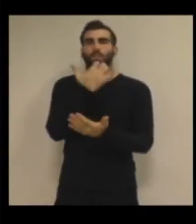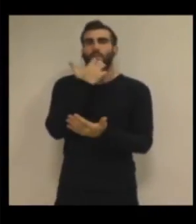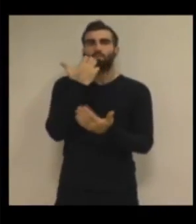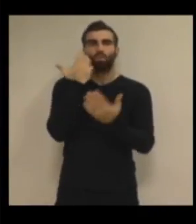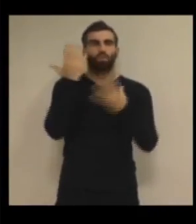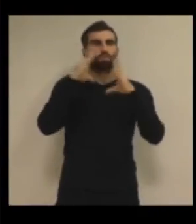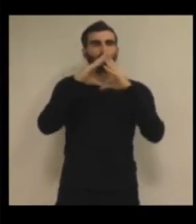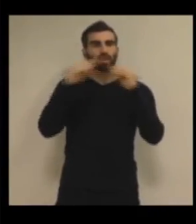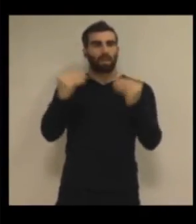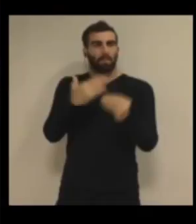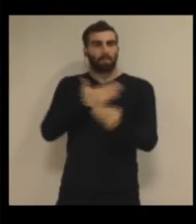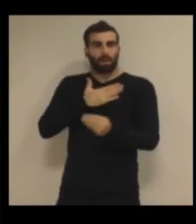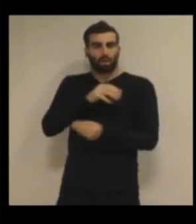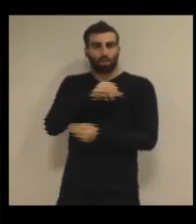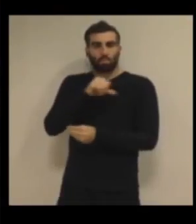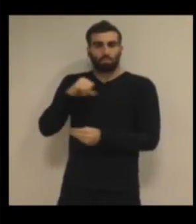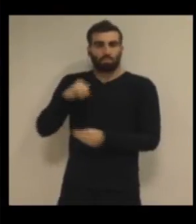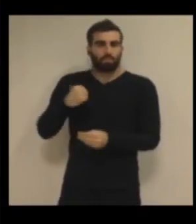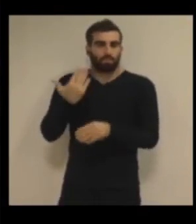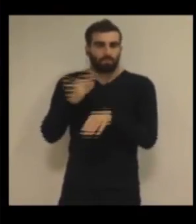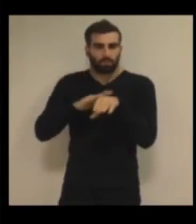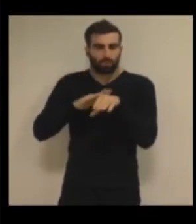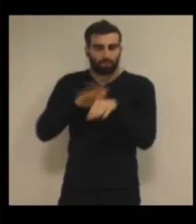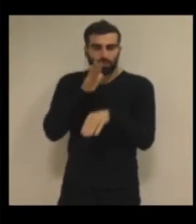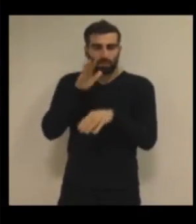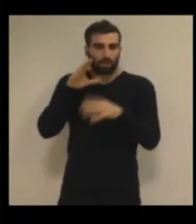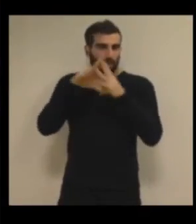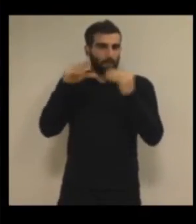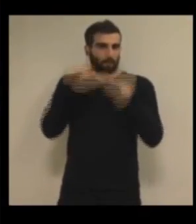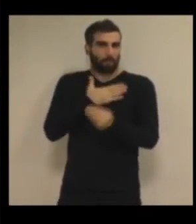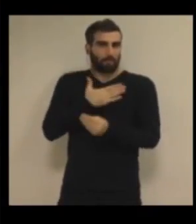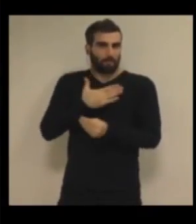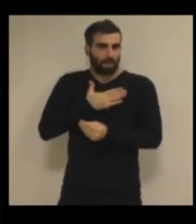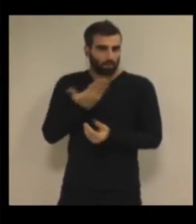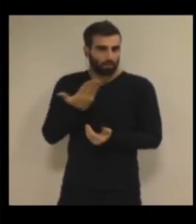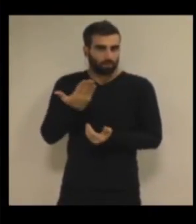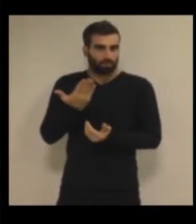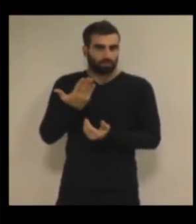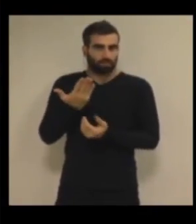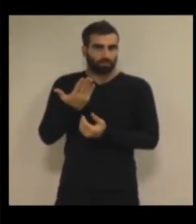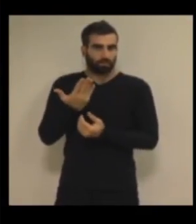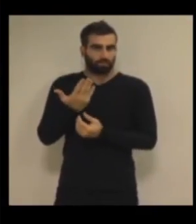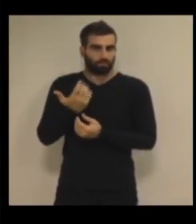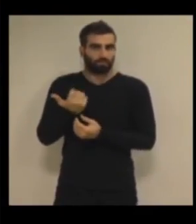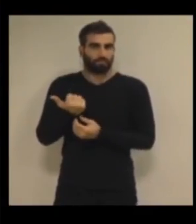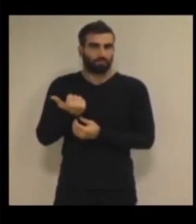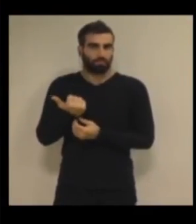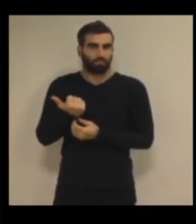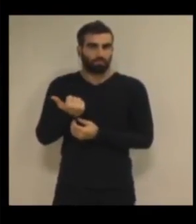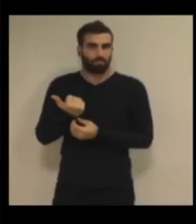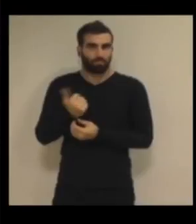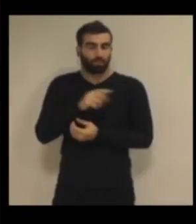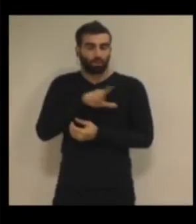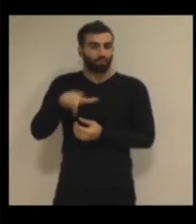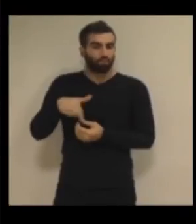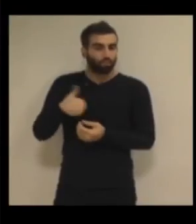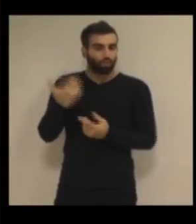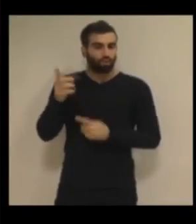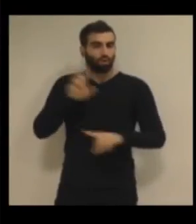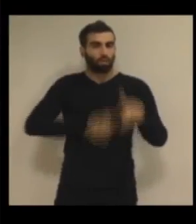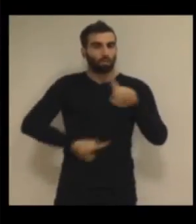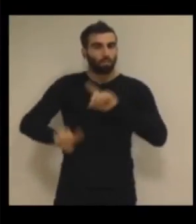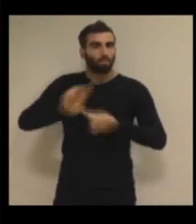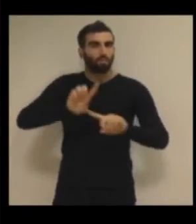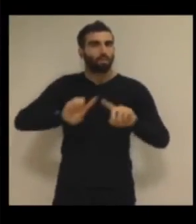mi, perdonadme el posesivo, sino más bien un poco el terminante, todos resolvemos ese